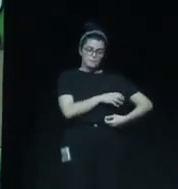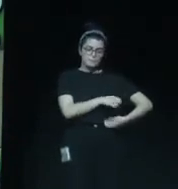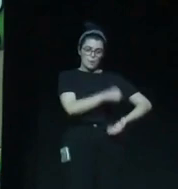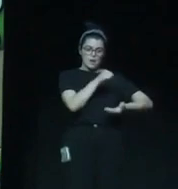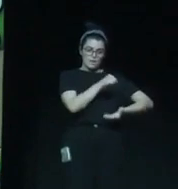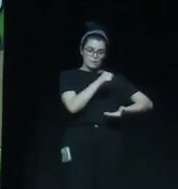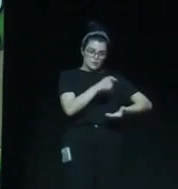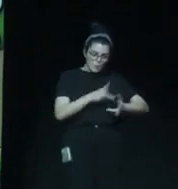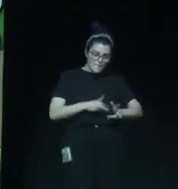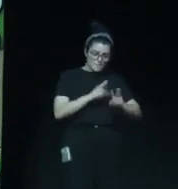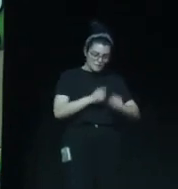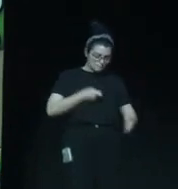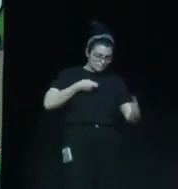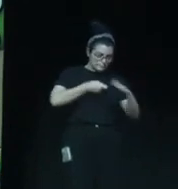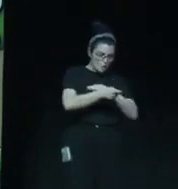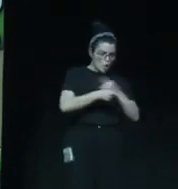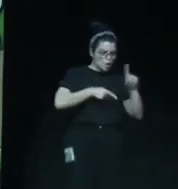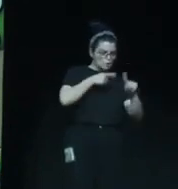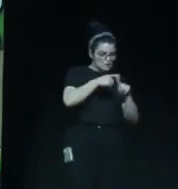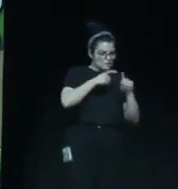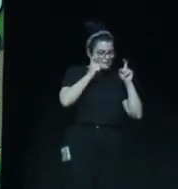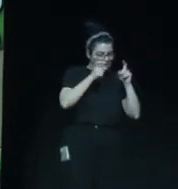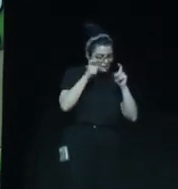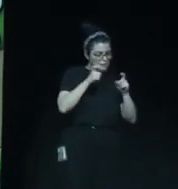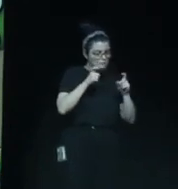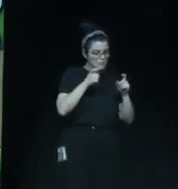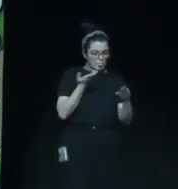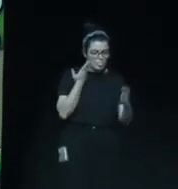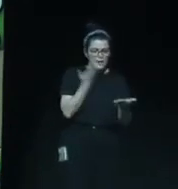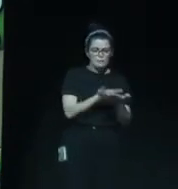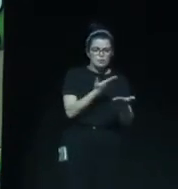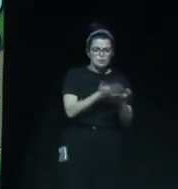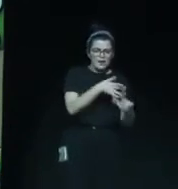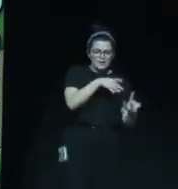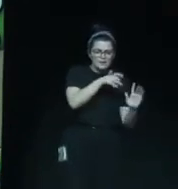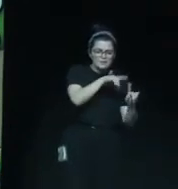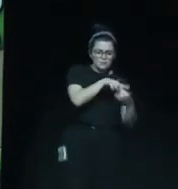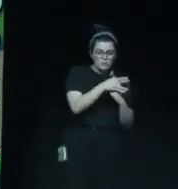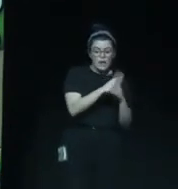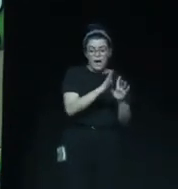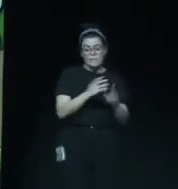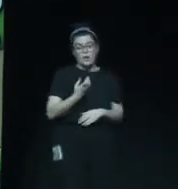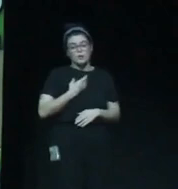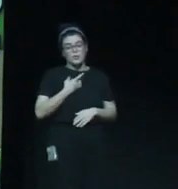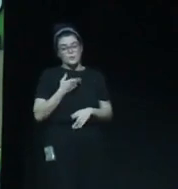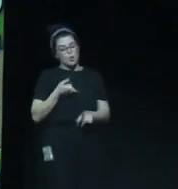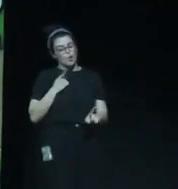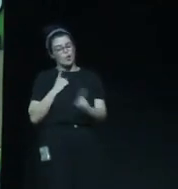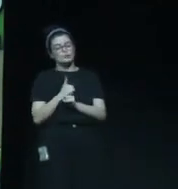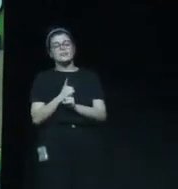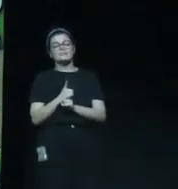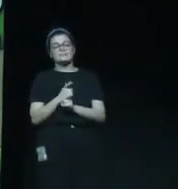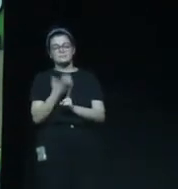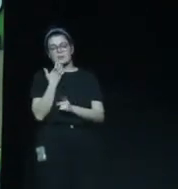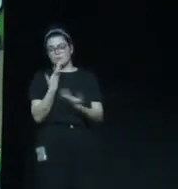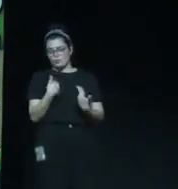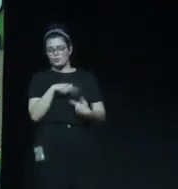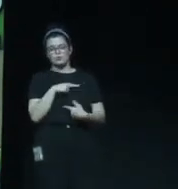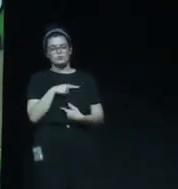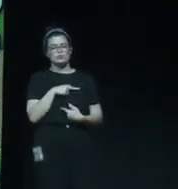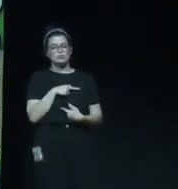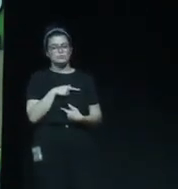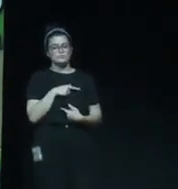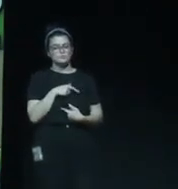paliar esa situación y demostrarla. Claro, si tienes un ayuntamiento en contra, como nos ha pasado a nosotros, por